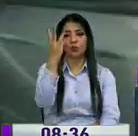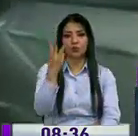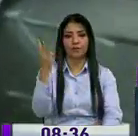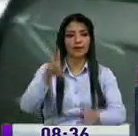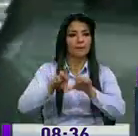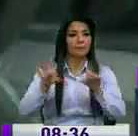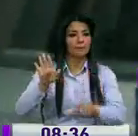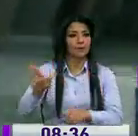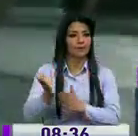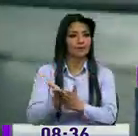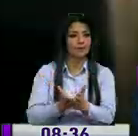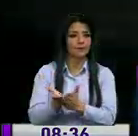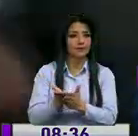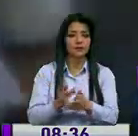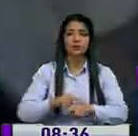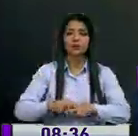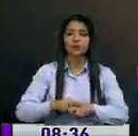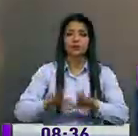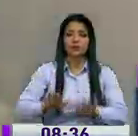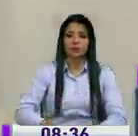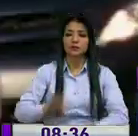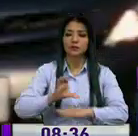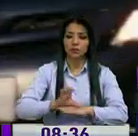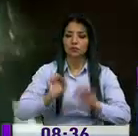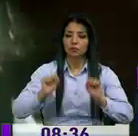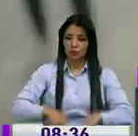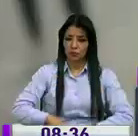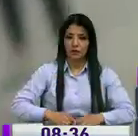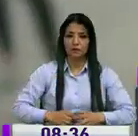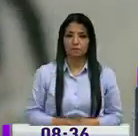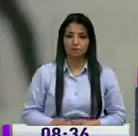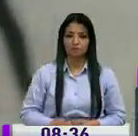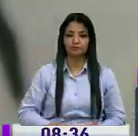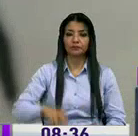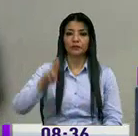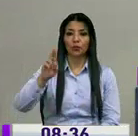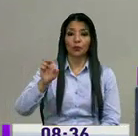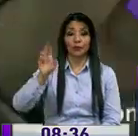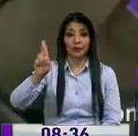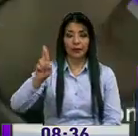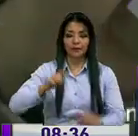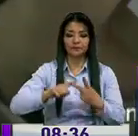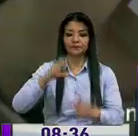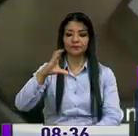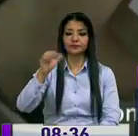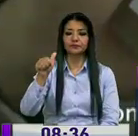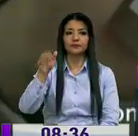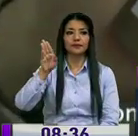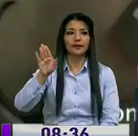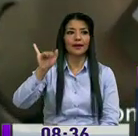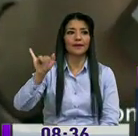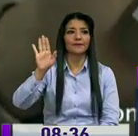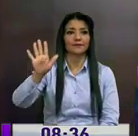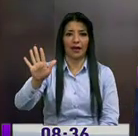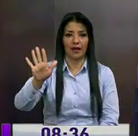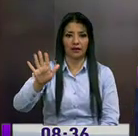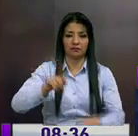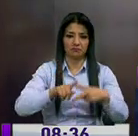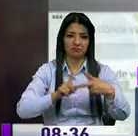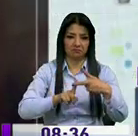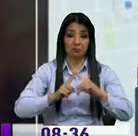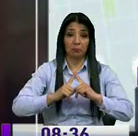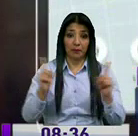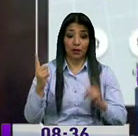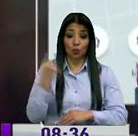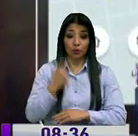tecnológicas utilizadas para el servicio de transporte público de taxi. Se referían a plataformas como Uber y Cabify. Sin embargo, un día